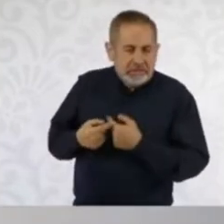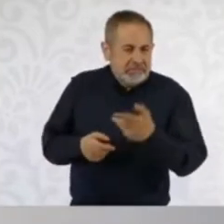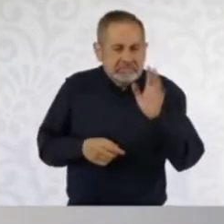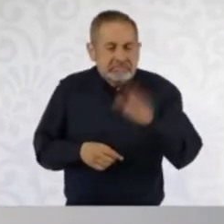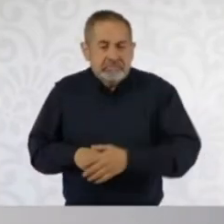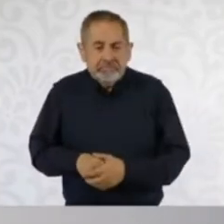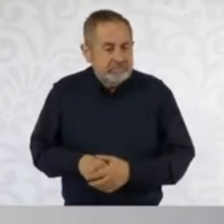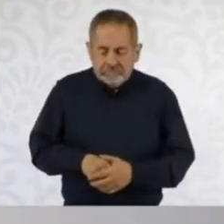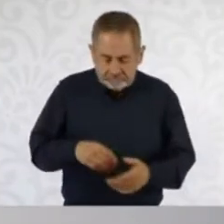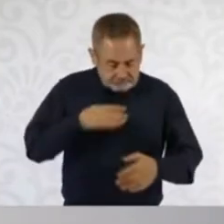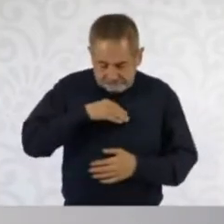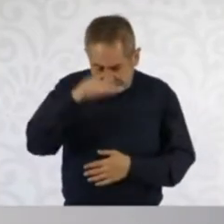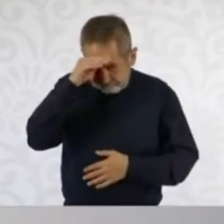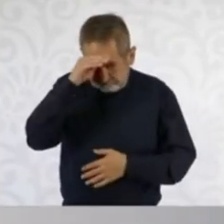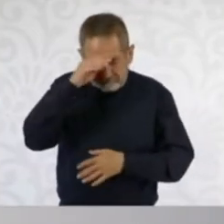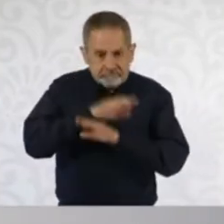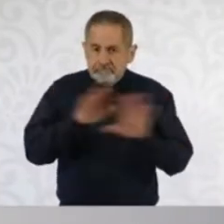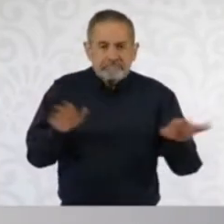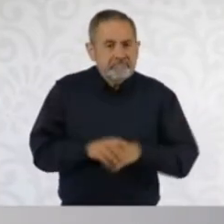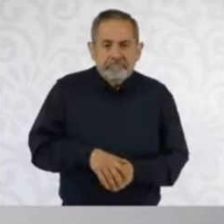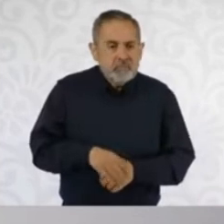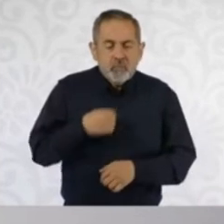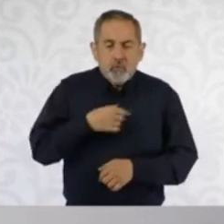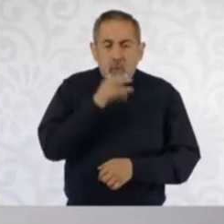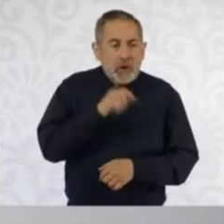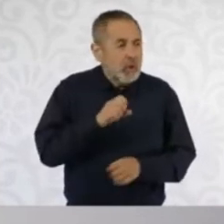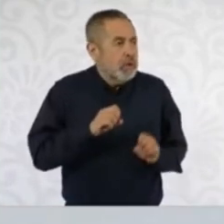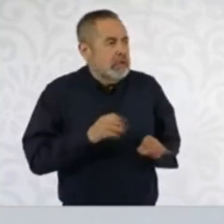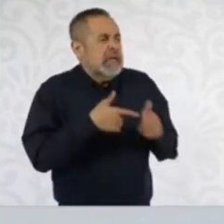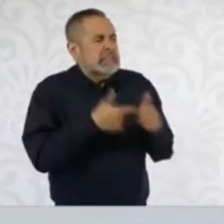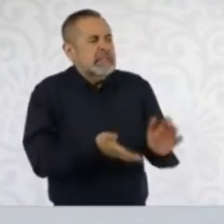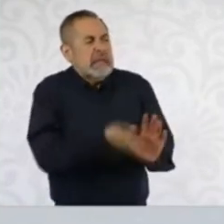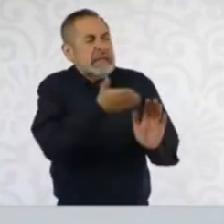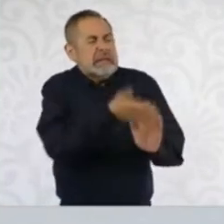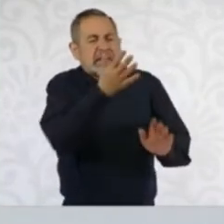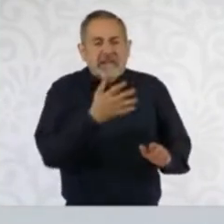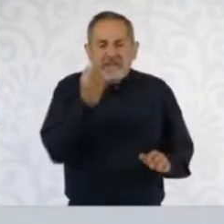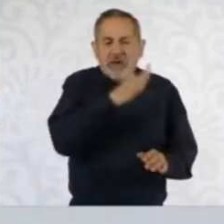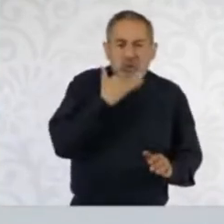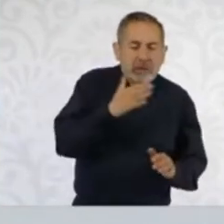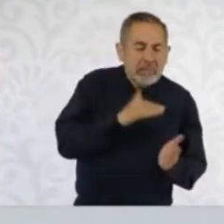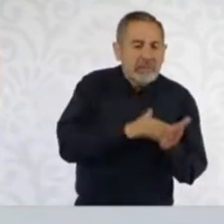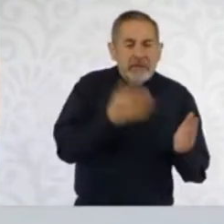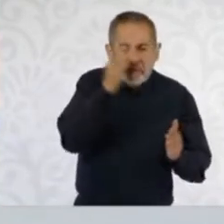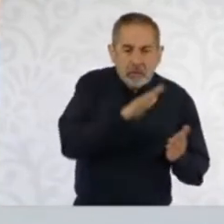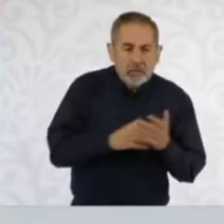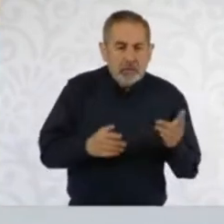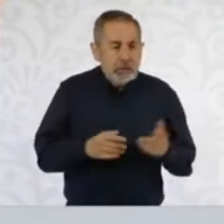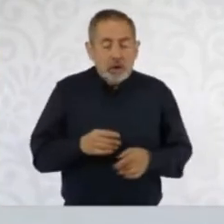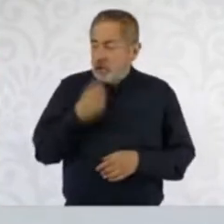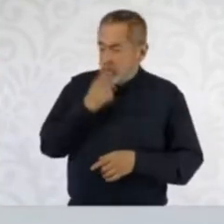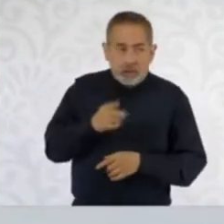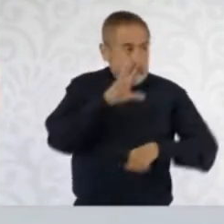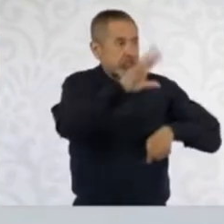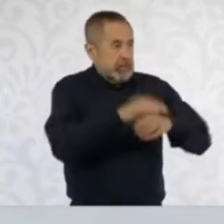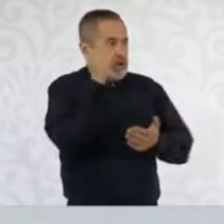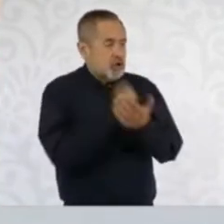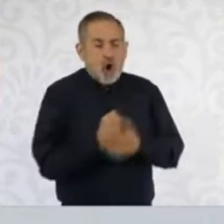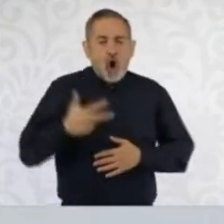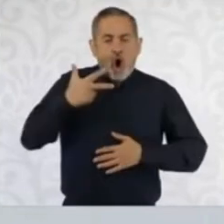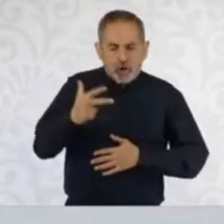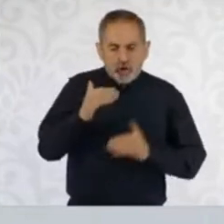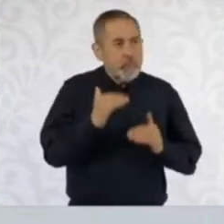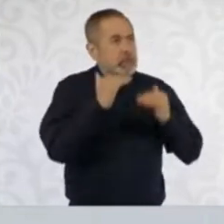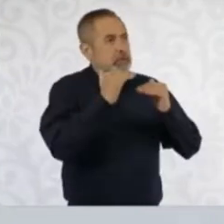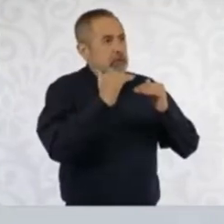Pero en ese momento lo que no podíamos dejar que siguieran las construcciones ilegales, que tenían validados 8 pisos y que ya estaban